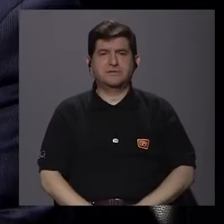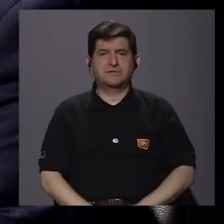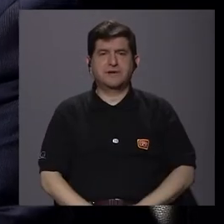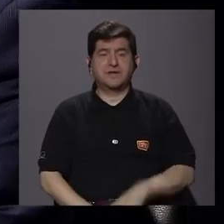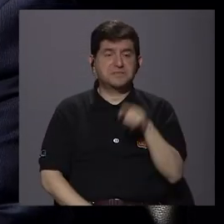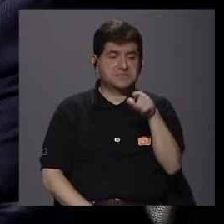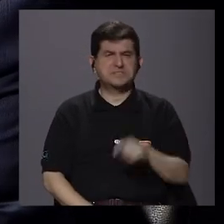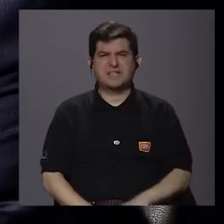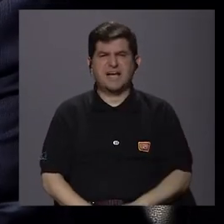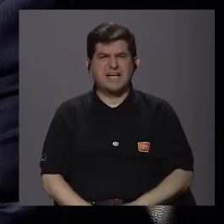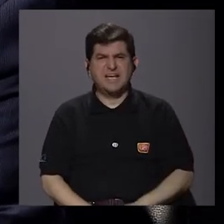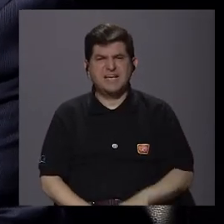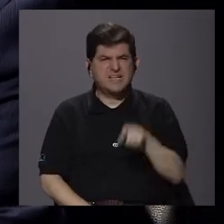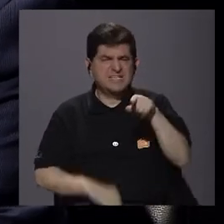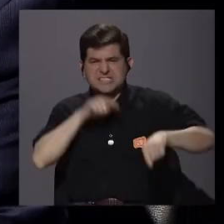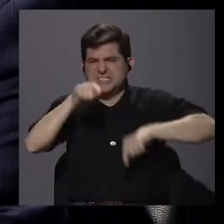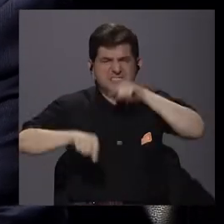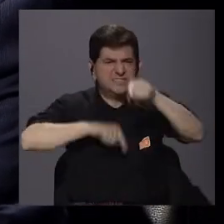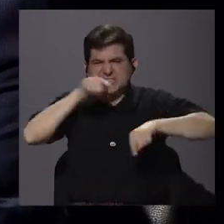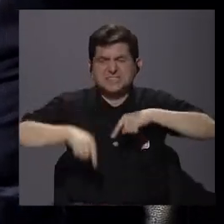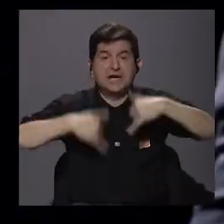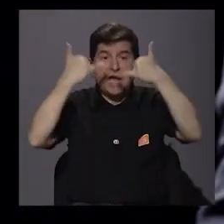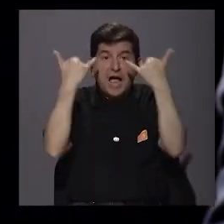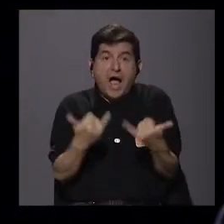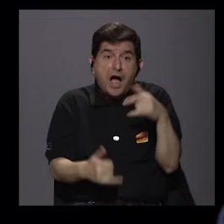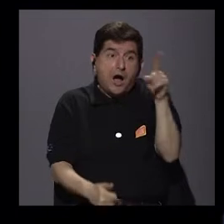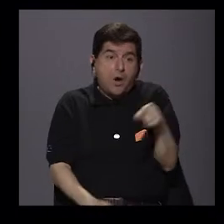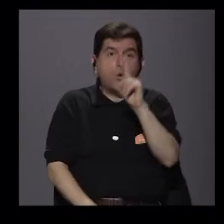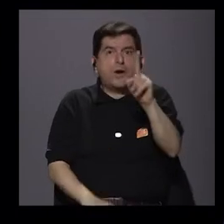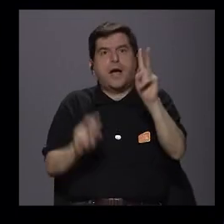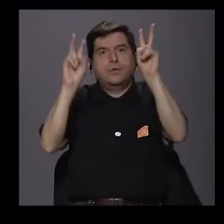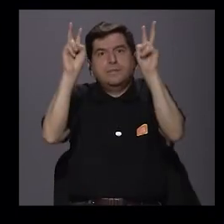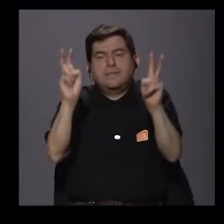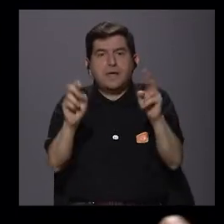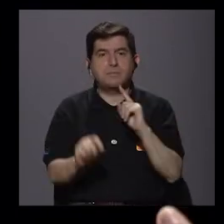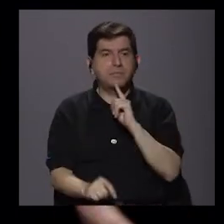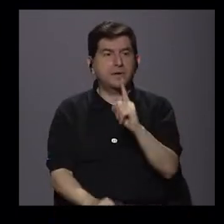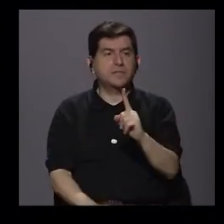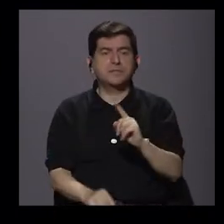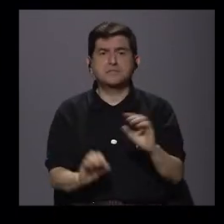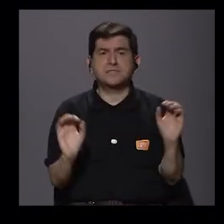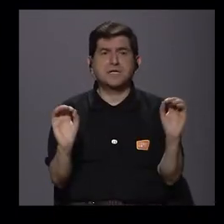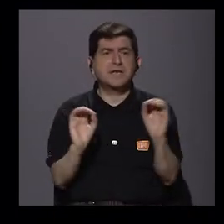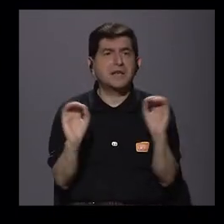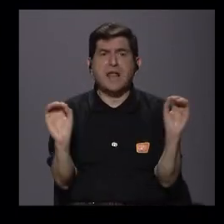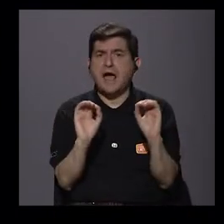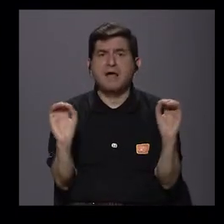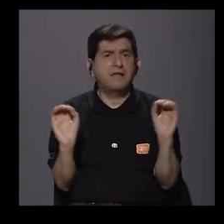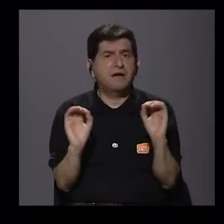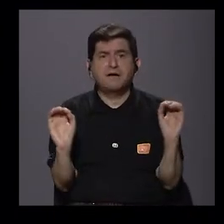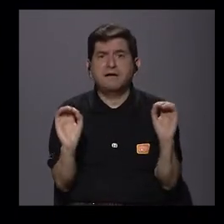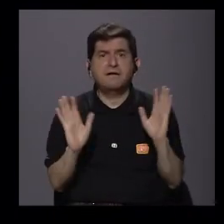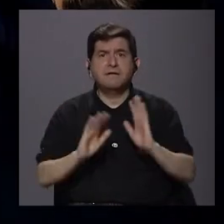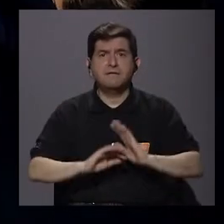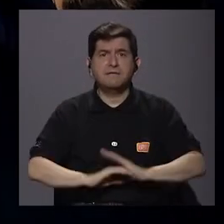lo despellejaban pero ahora quitan una materia y nadie dice nada